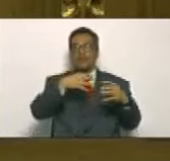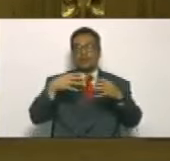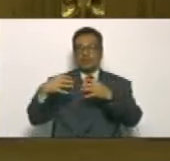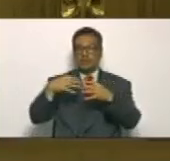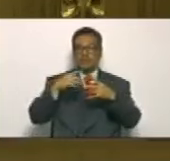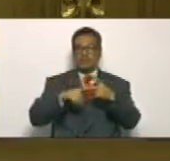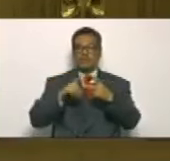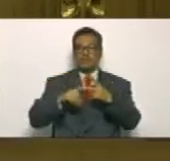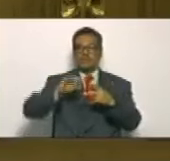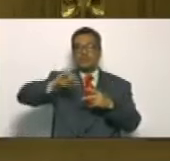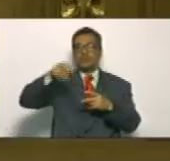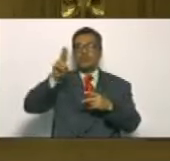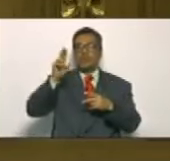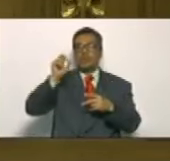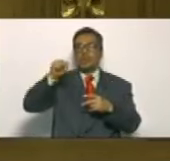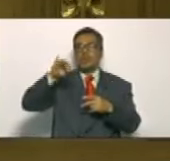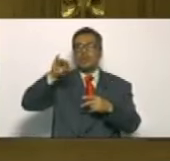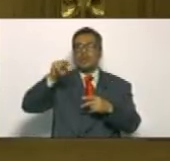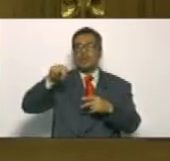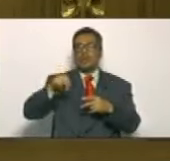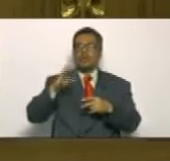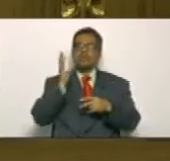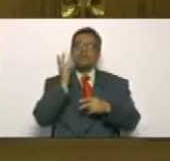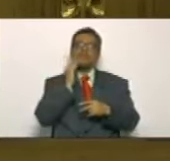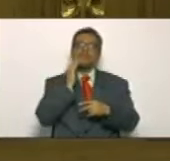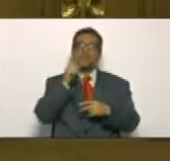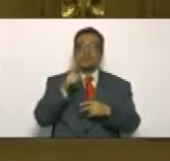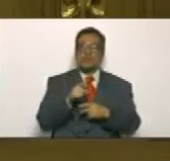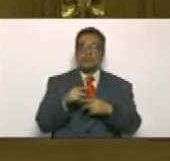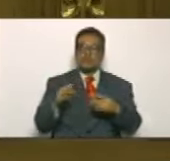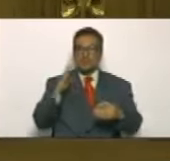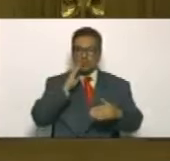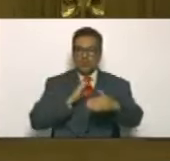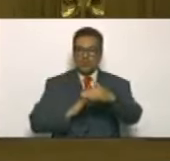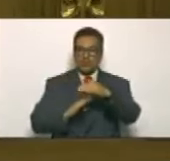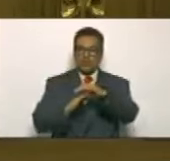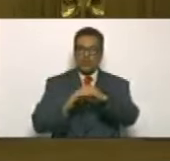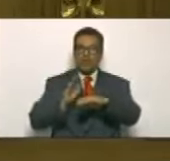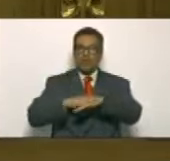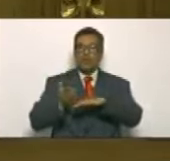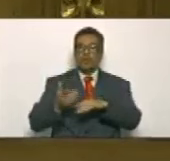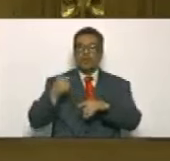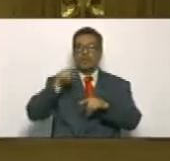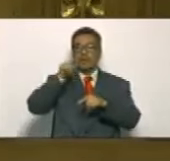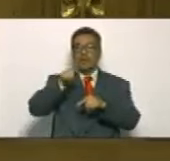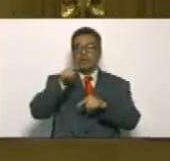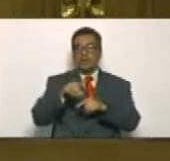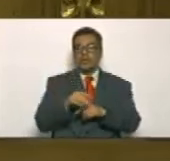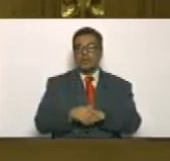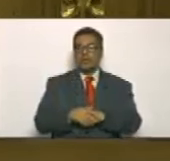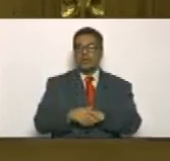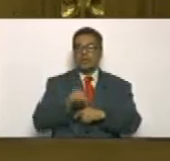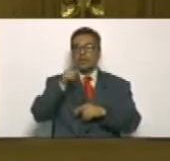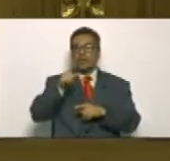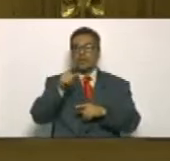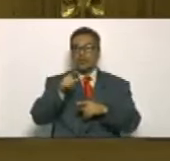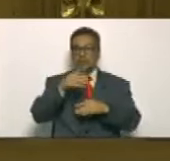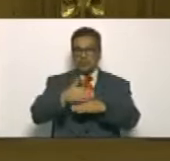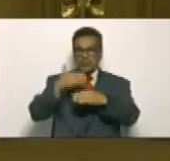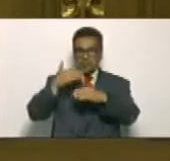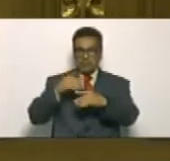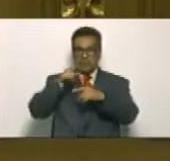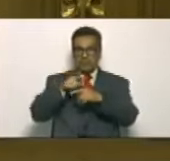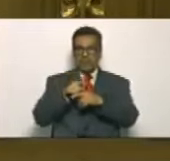batalla de Junín, que nos da un ejemplo de humildad, porque aún cuando estuvo en la